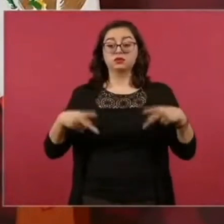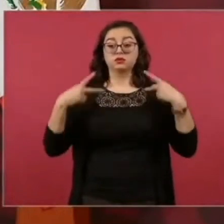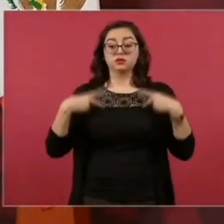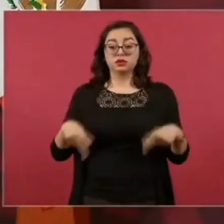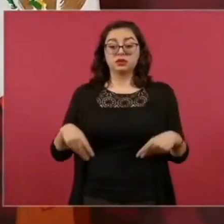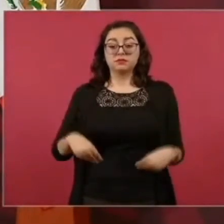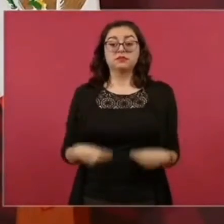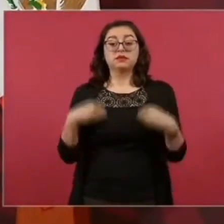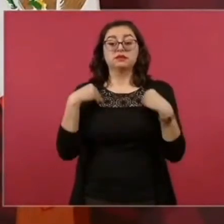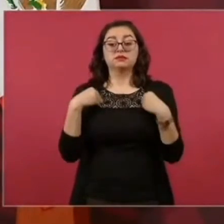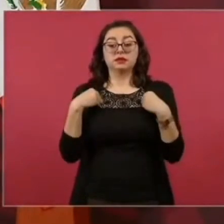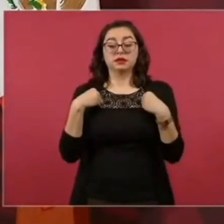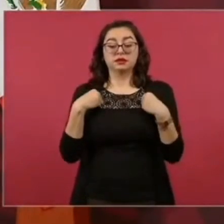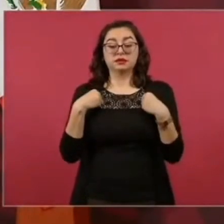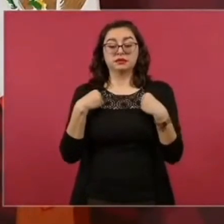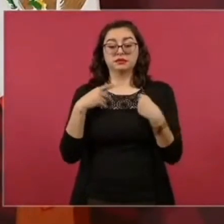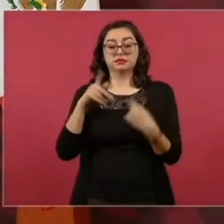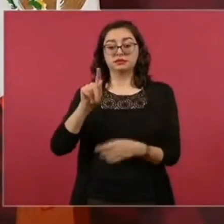Ah,